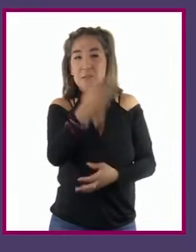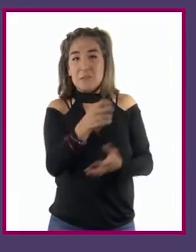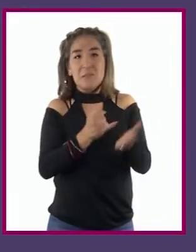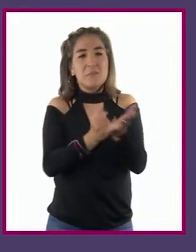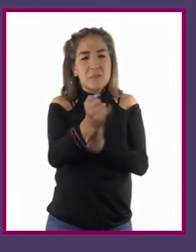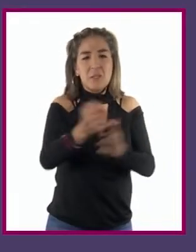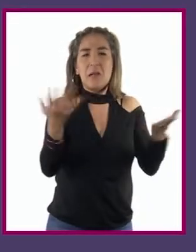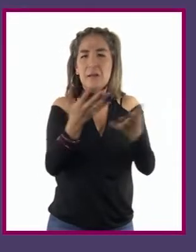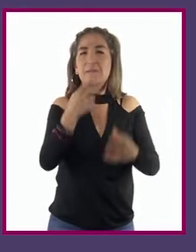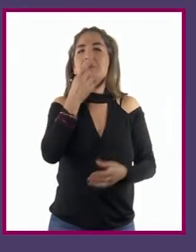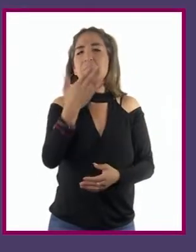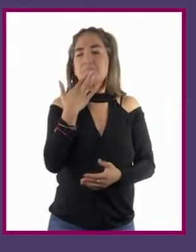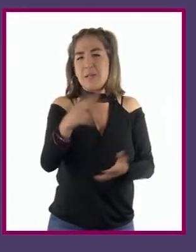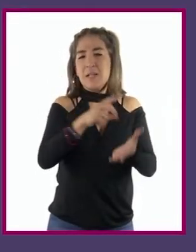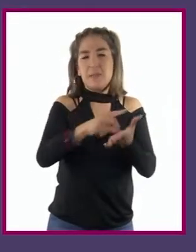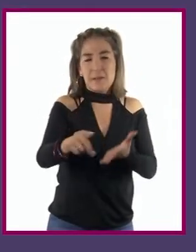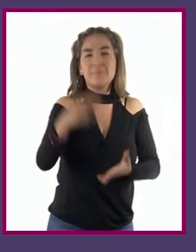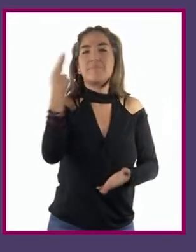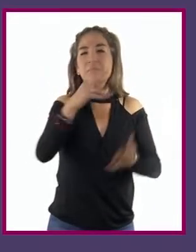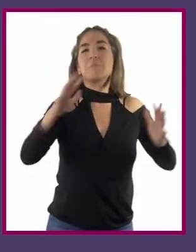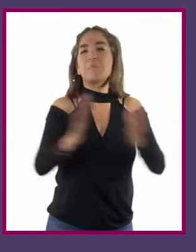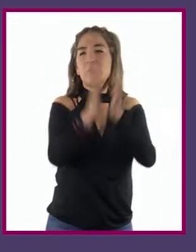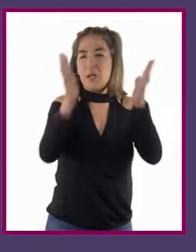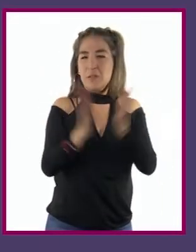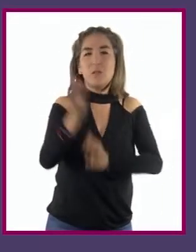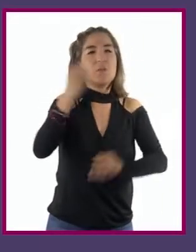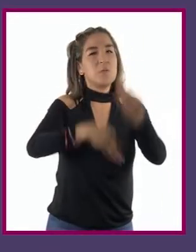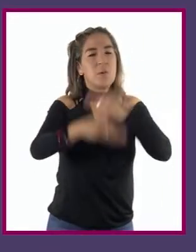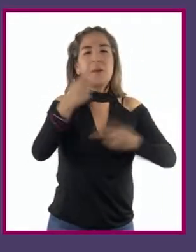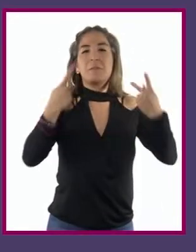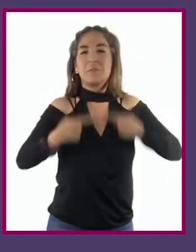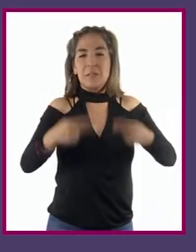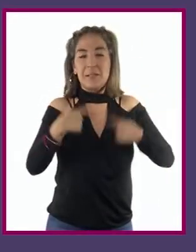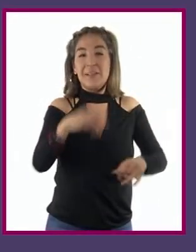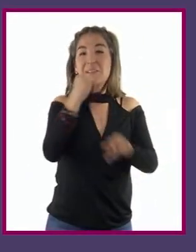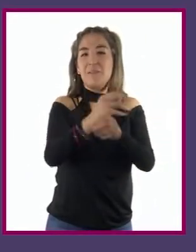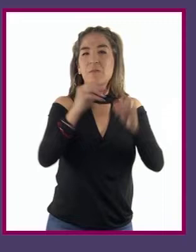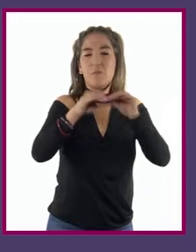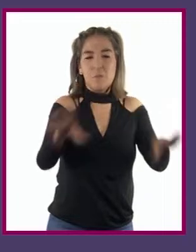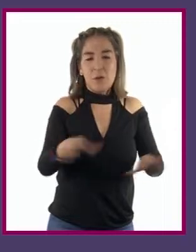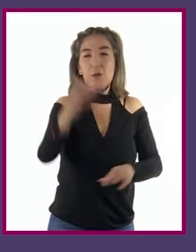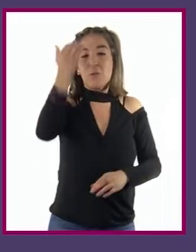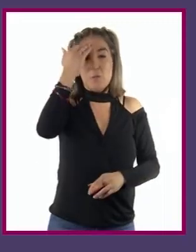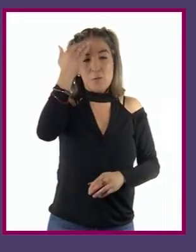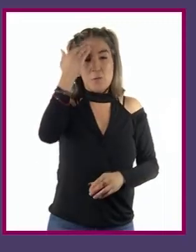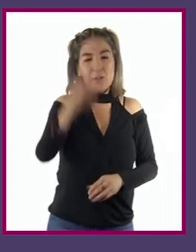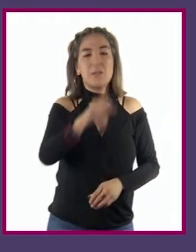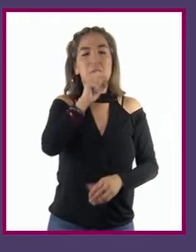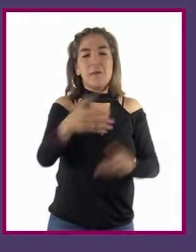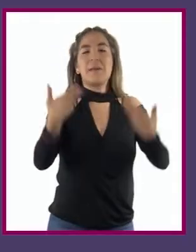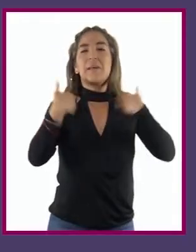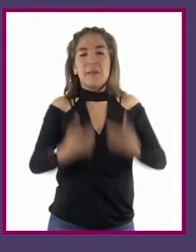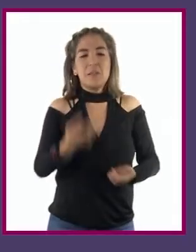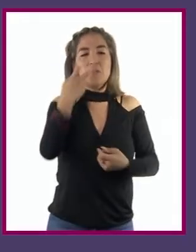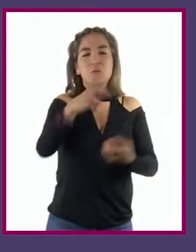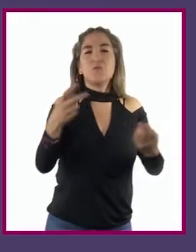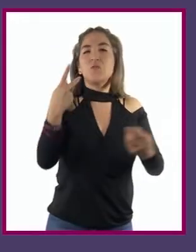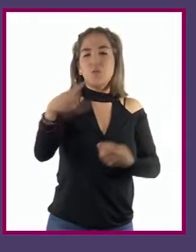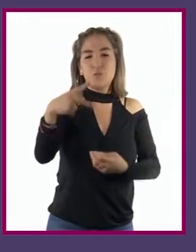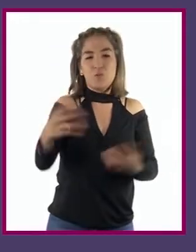derecho, es necesaria la participación de los ciudadanos informándose, conociendo y comprendiendo las